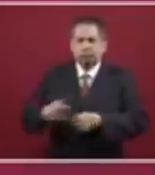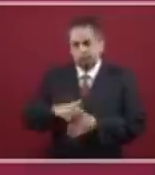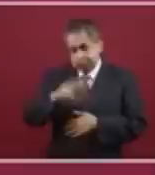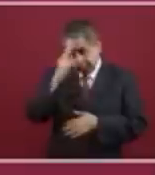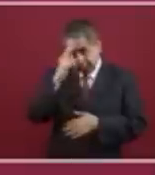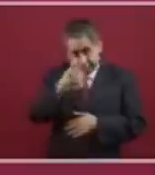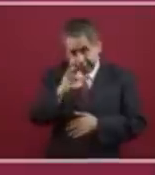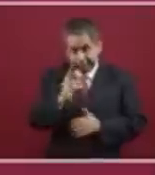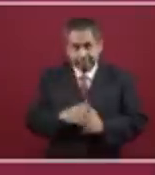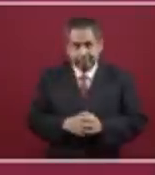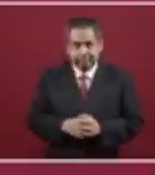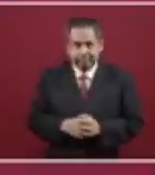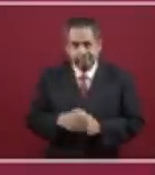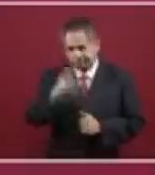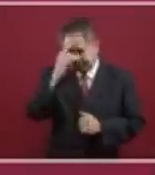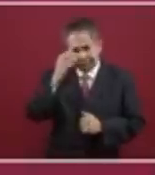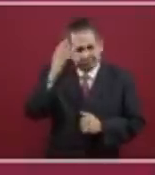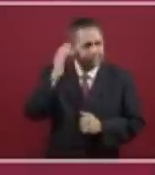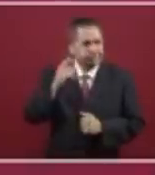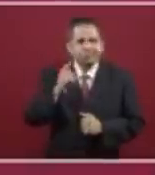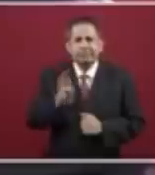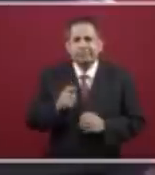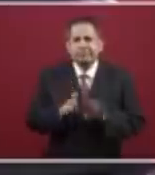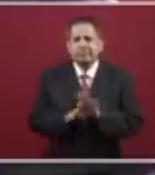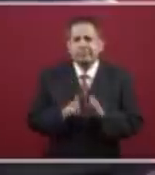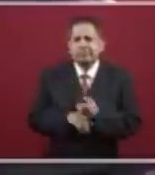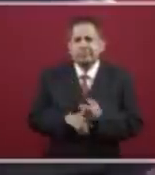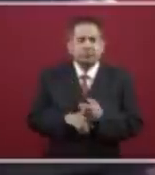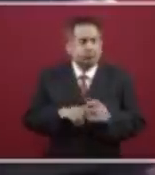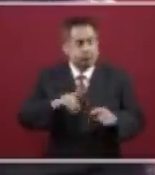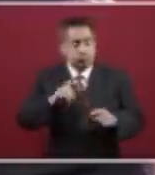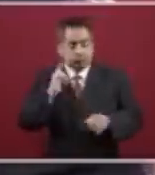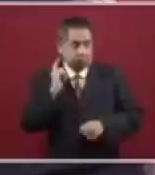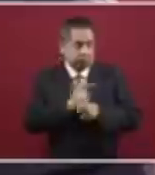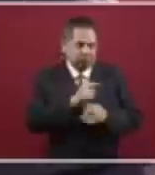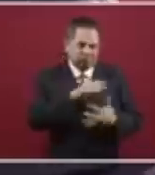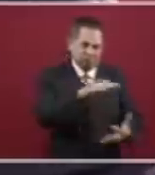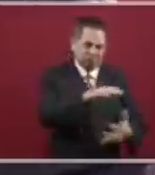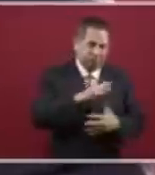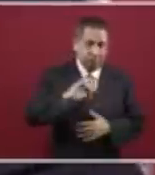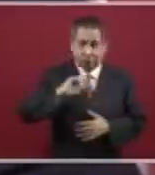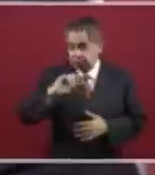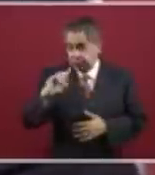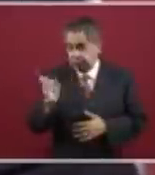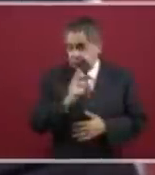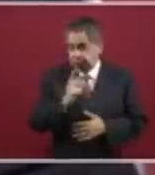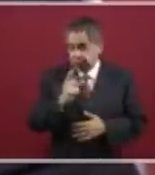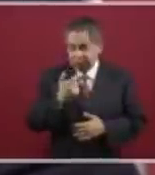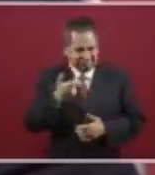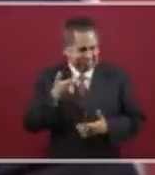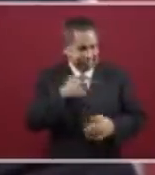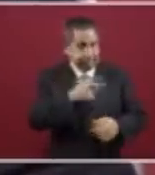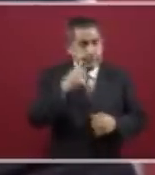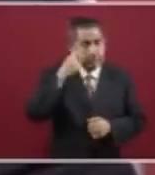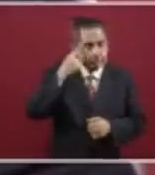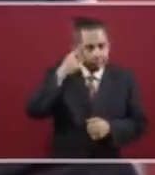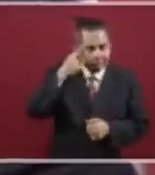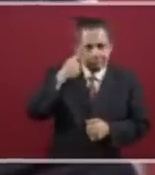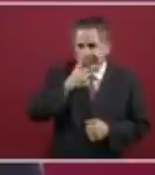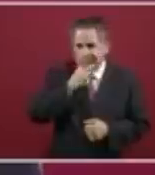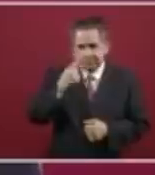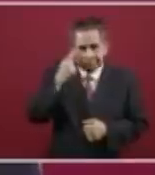una vez se hizo un decomiso de dólares de un chino mexicano,